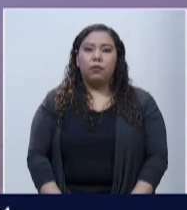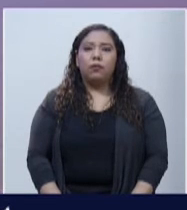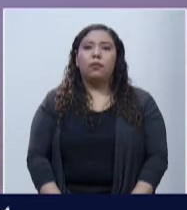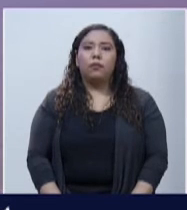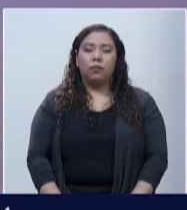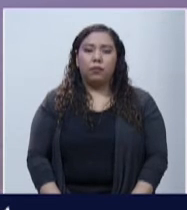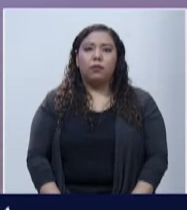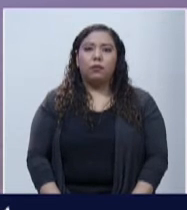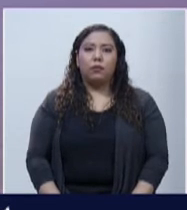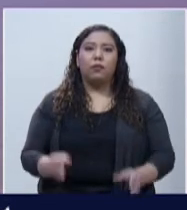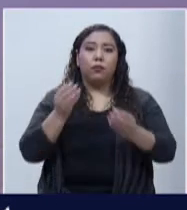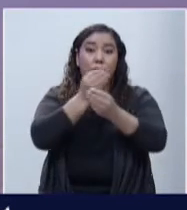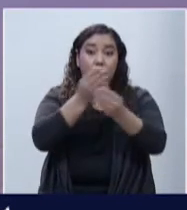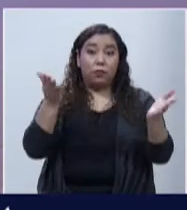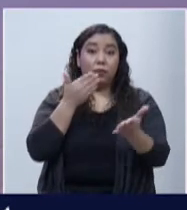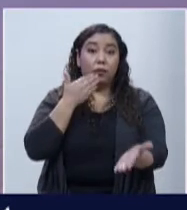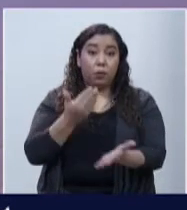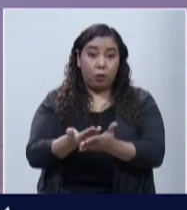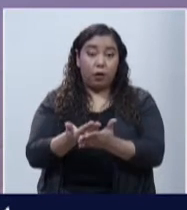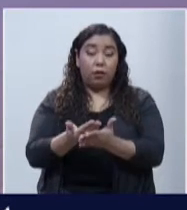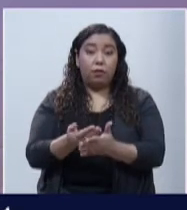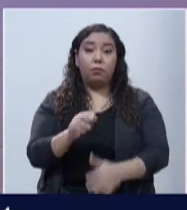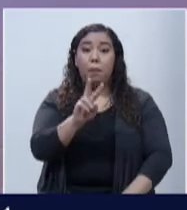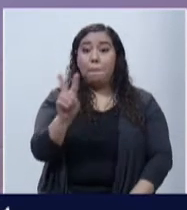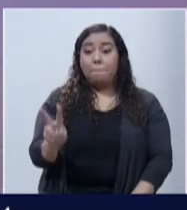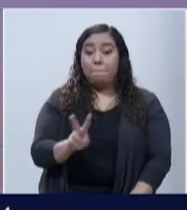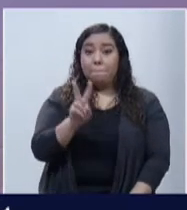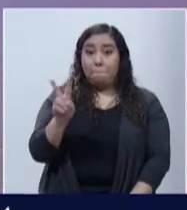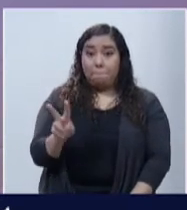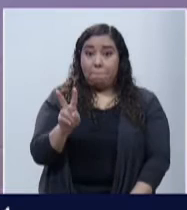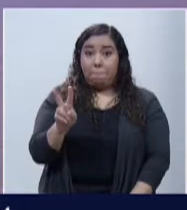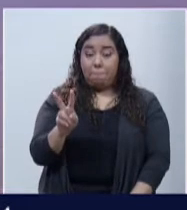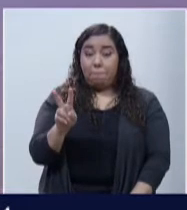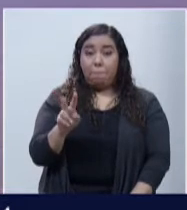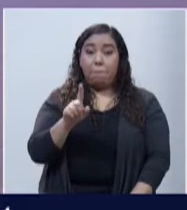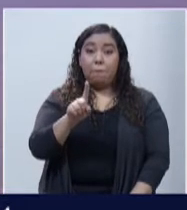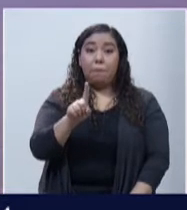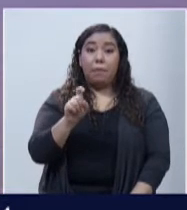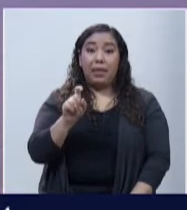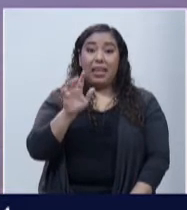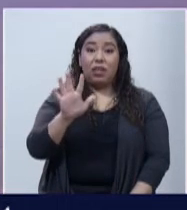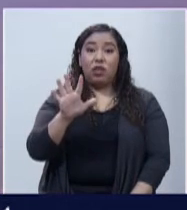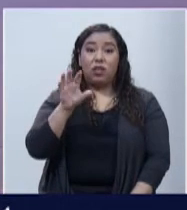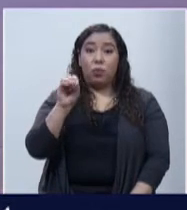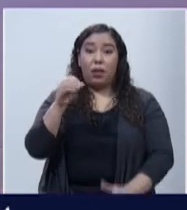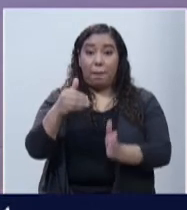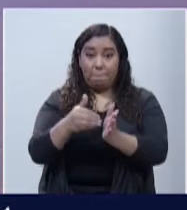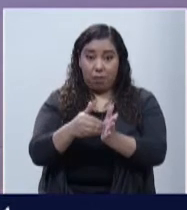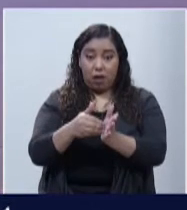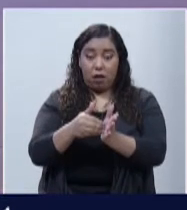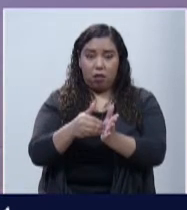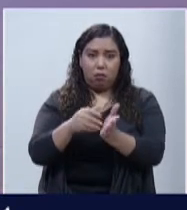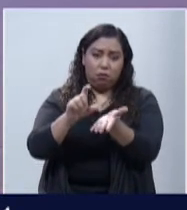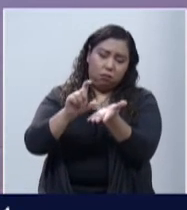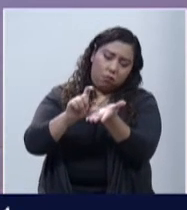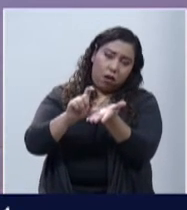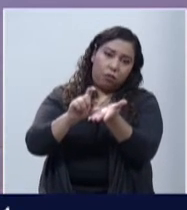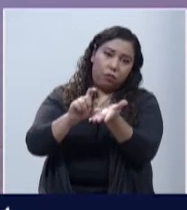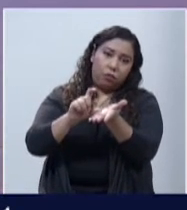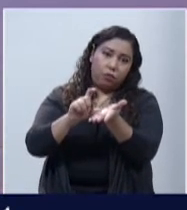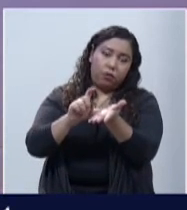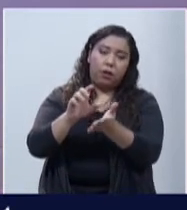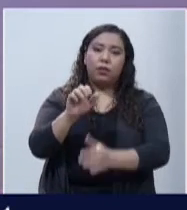una noticia para el país este viernes llegan a honduras 150.000 dosis de la vacuna de la farmacéutica